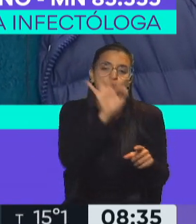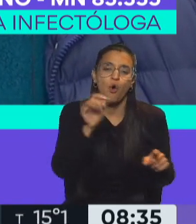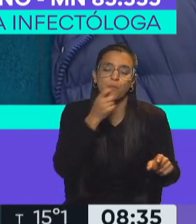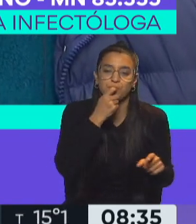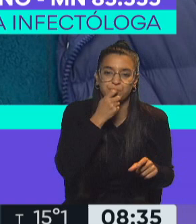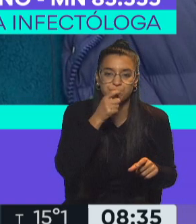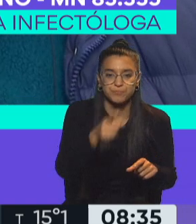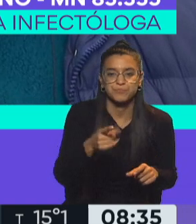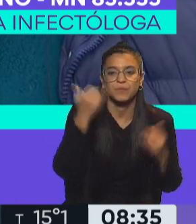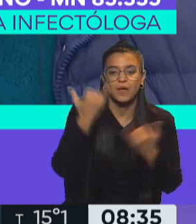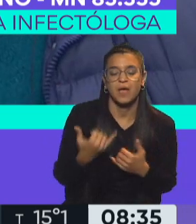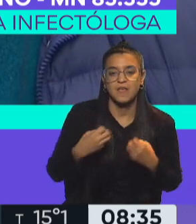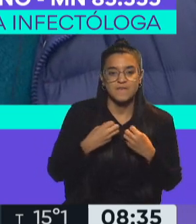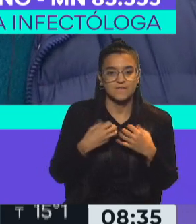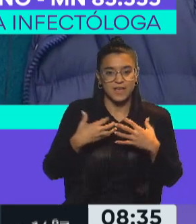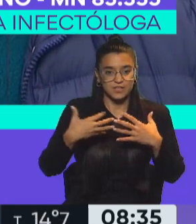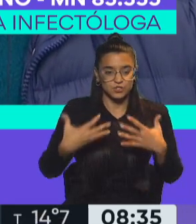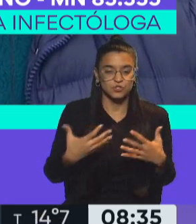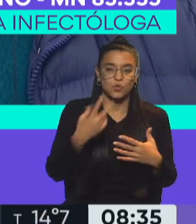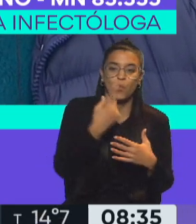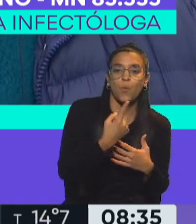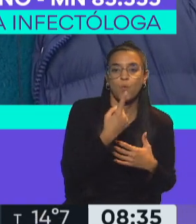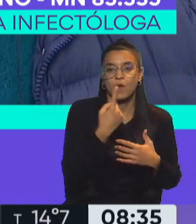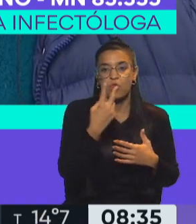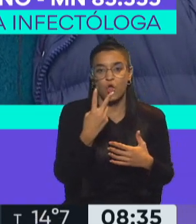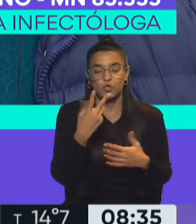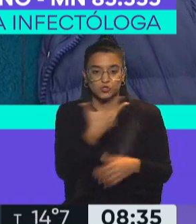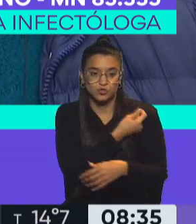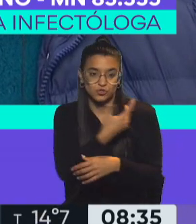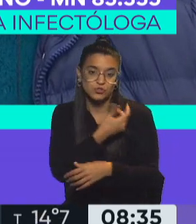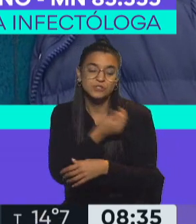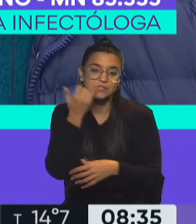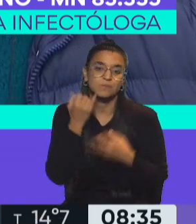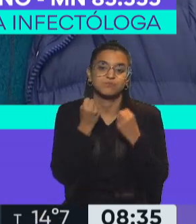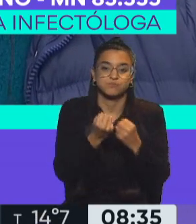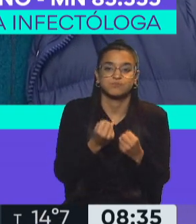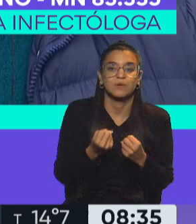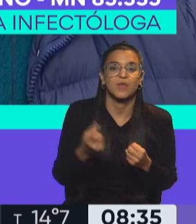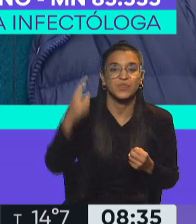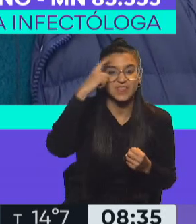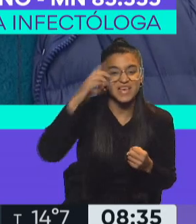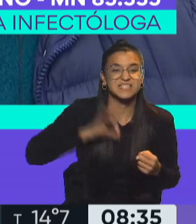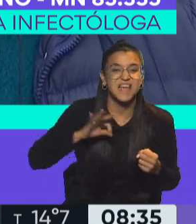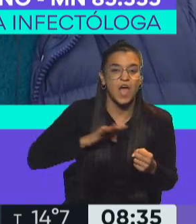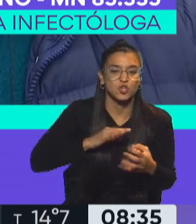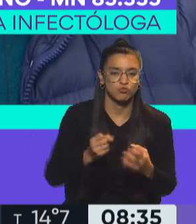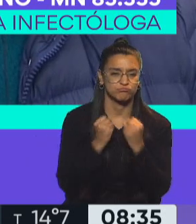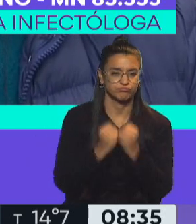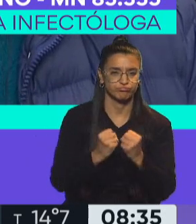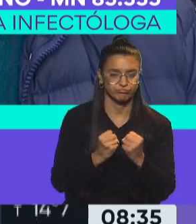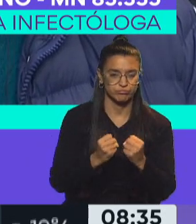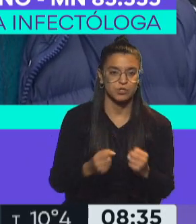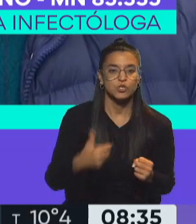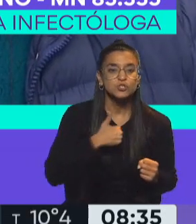si hubiera una infección más 1 o 2 dosis, ya llevo esta inmunidad a más de 10 años. Quiere decir que lo que